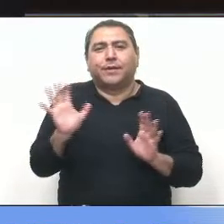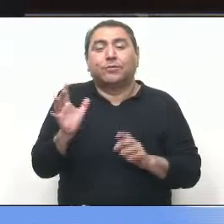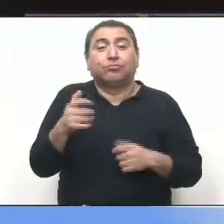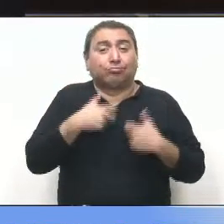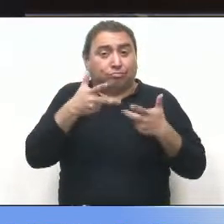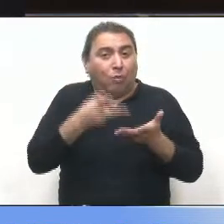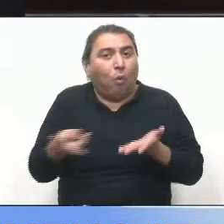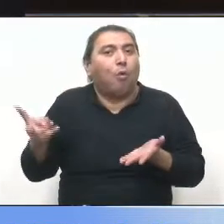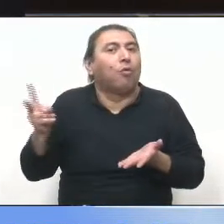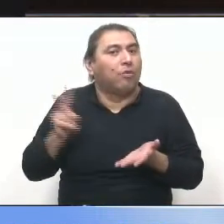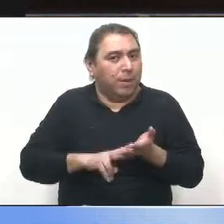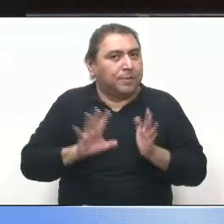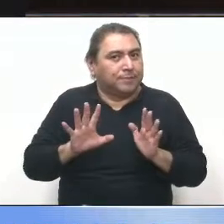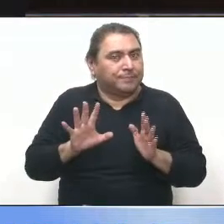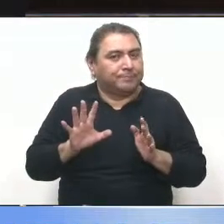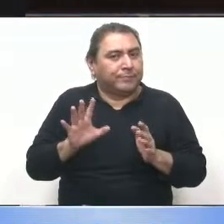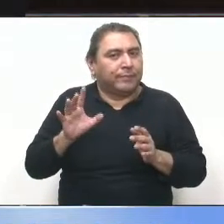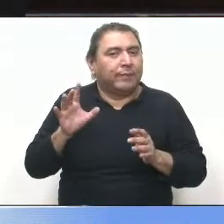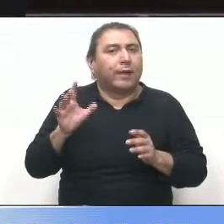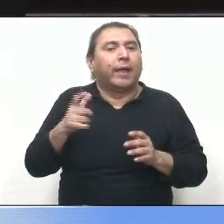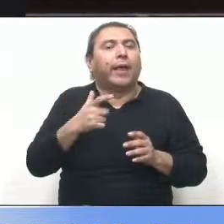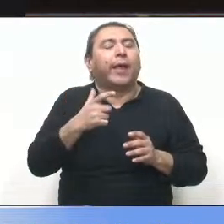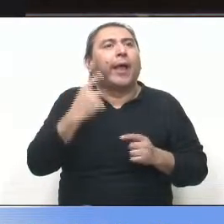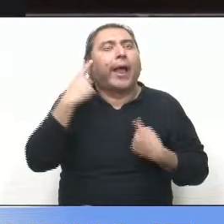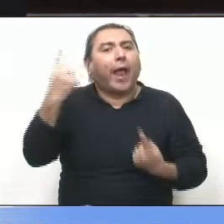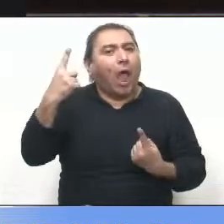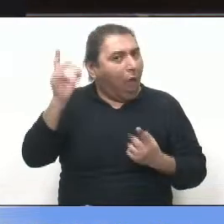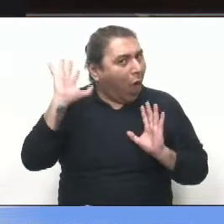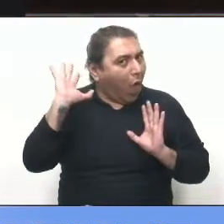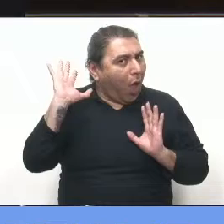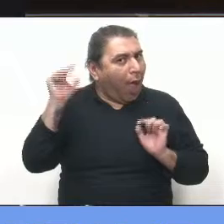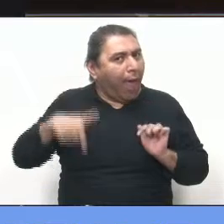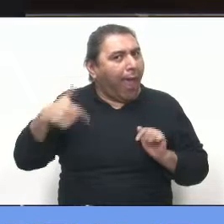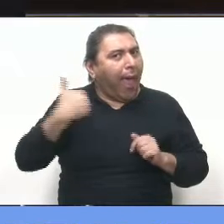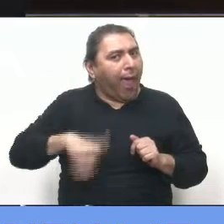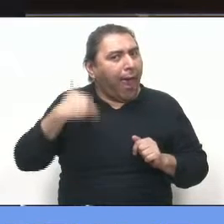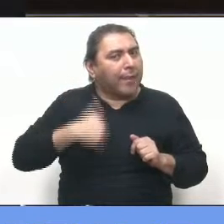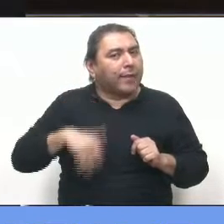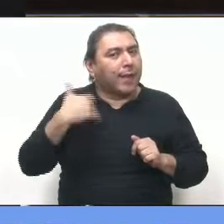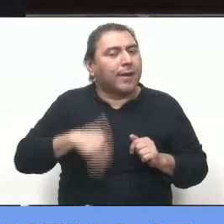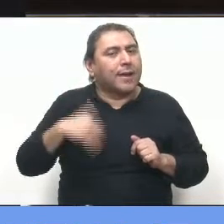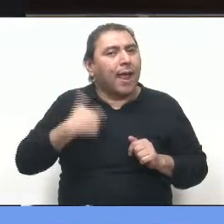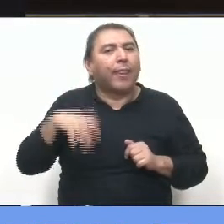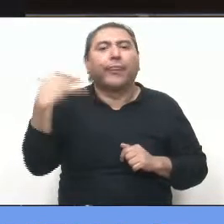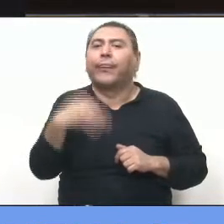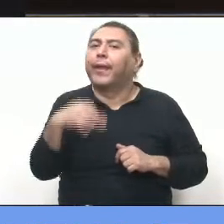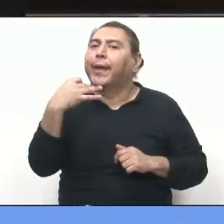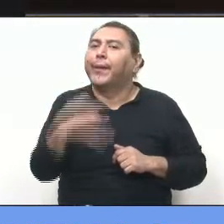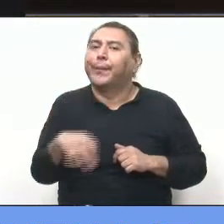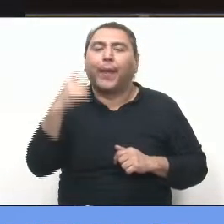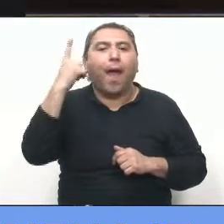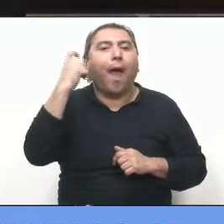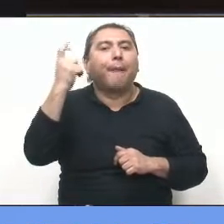decir, creo que nuestro país tiene que aprender que no puede